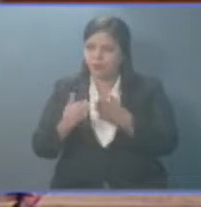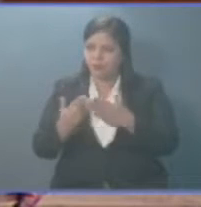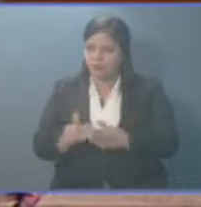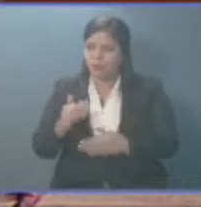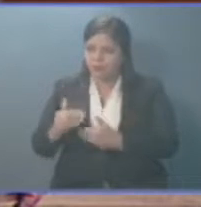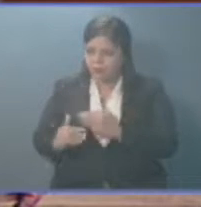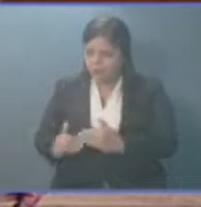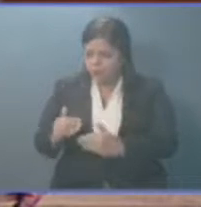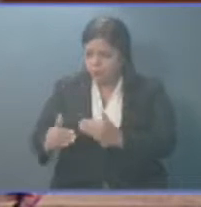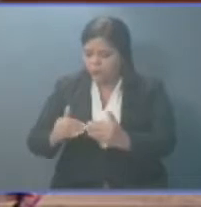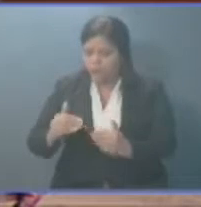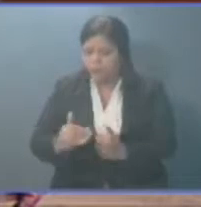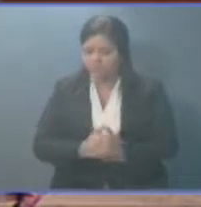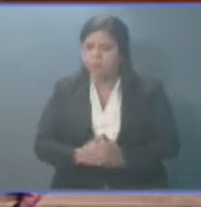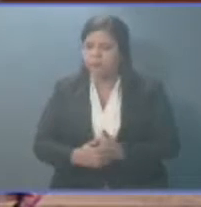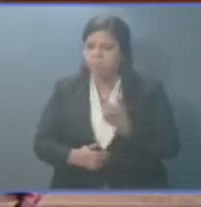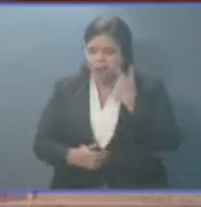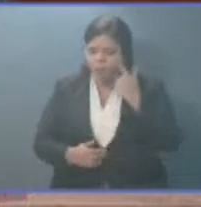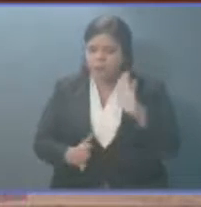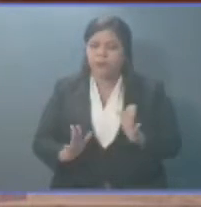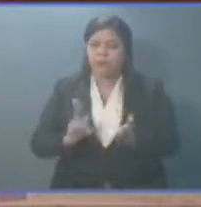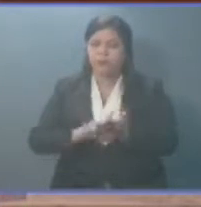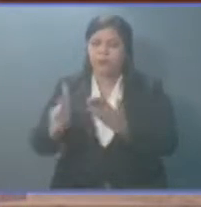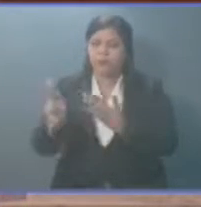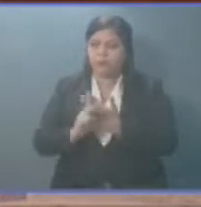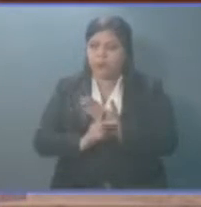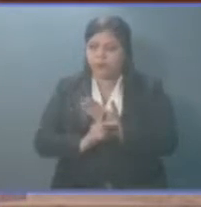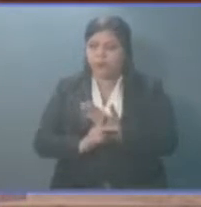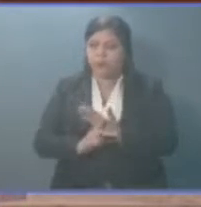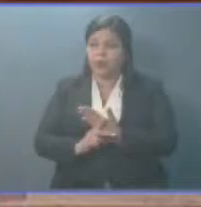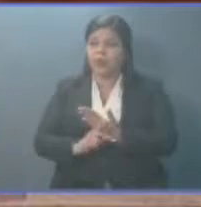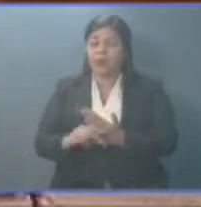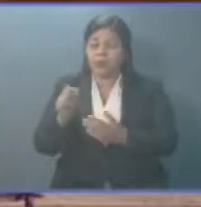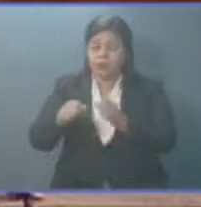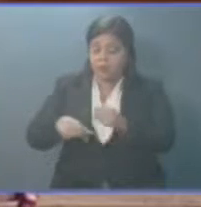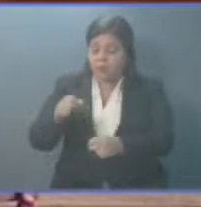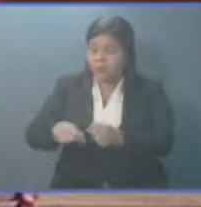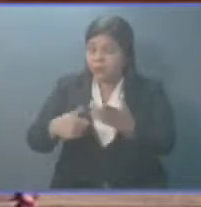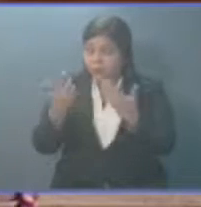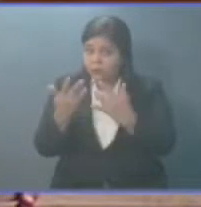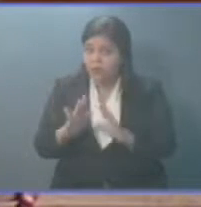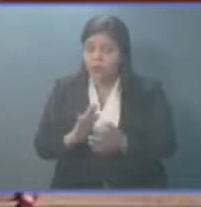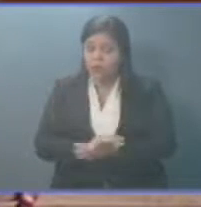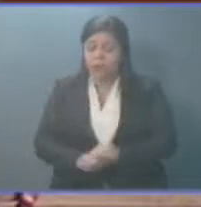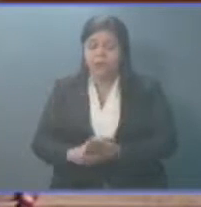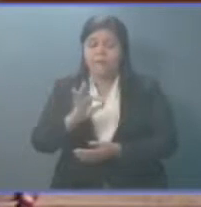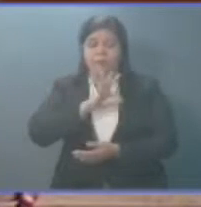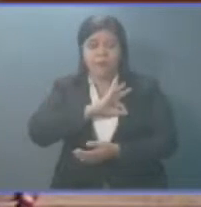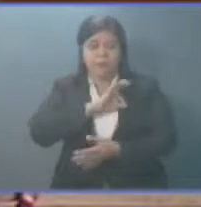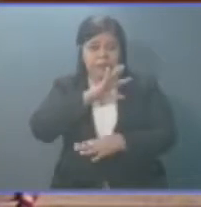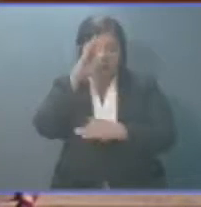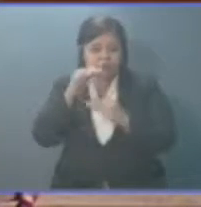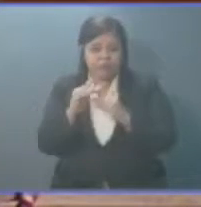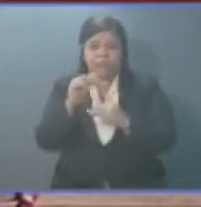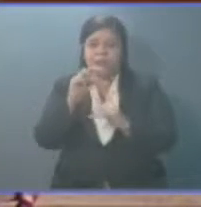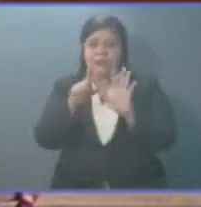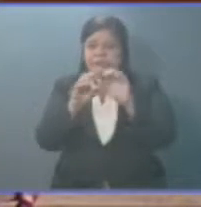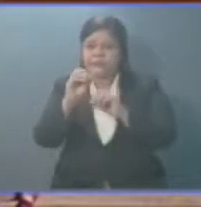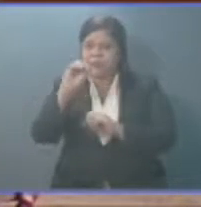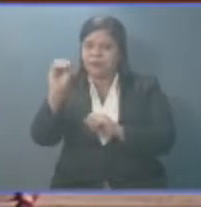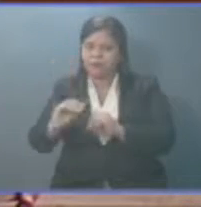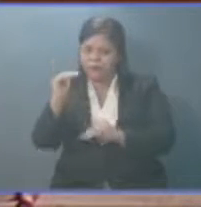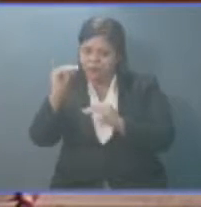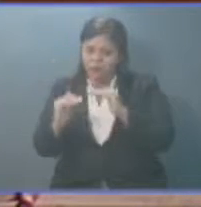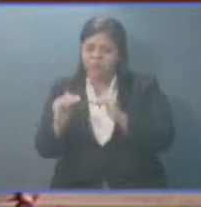productivos. Tal es el caso del programa de paquetes agrícolas, donde se depuró el padrón de beneficiados en más de un 60%